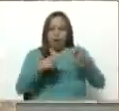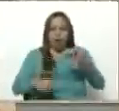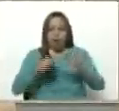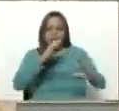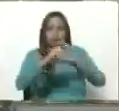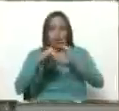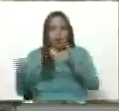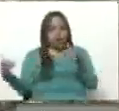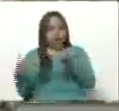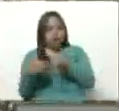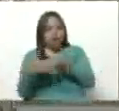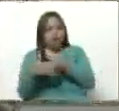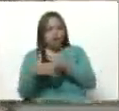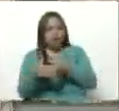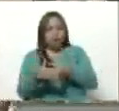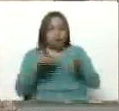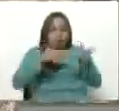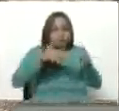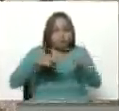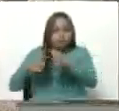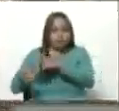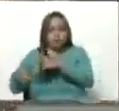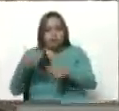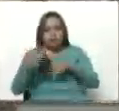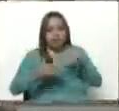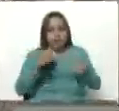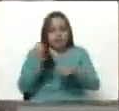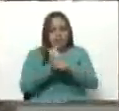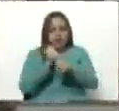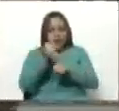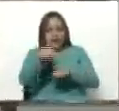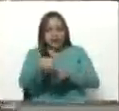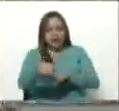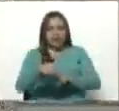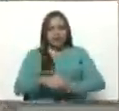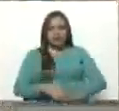que operaba aquí en Tejería, si podemos ver,